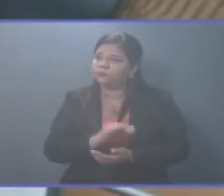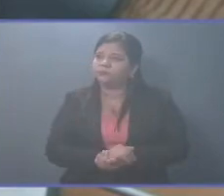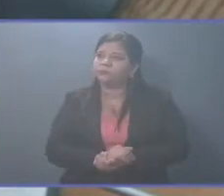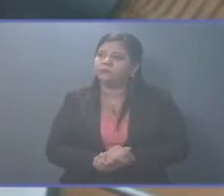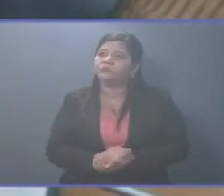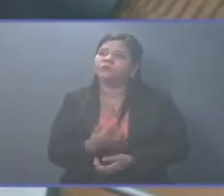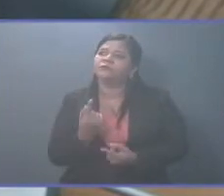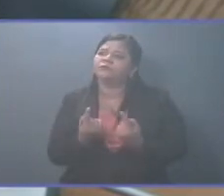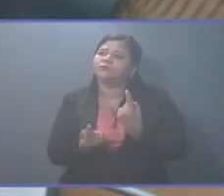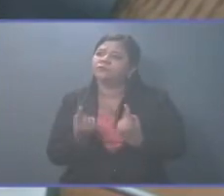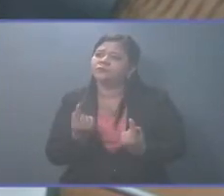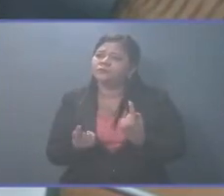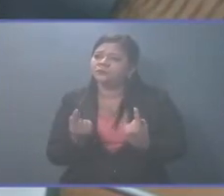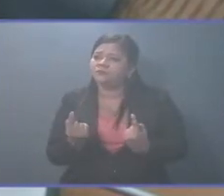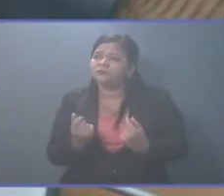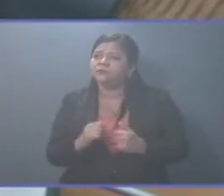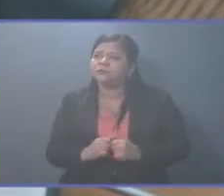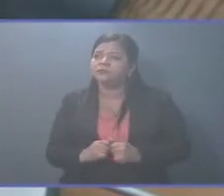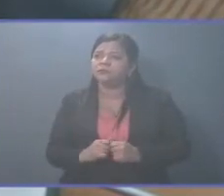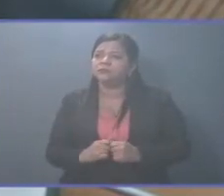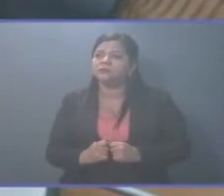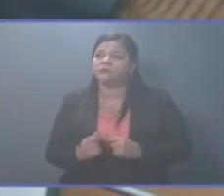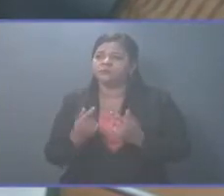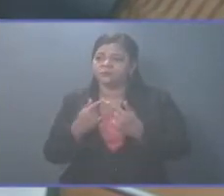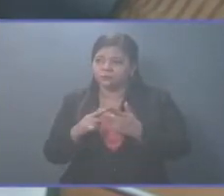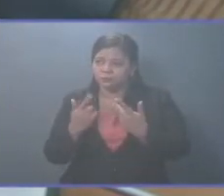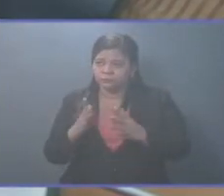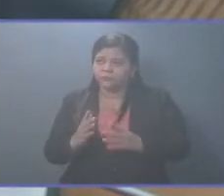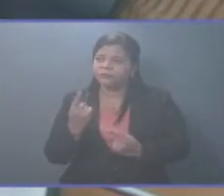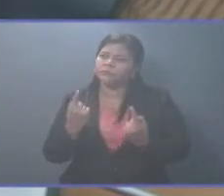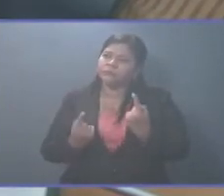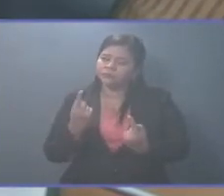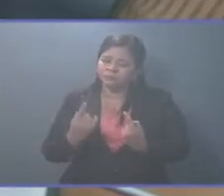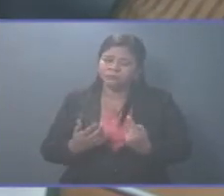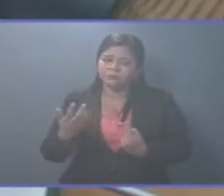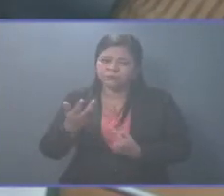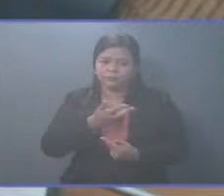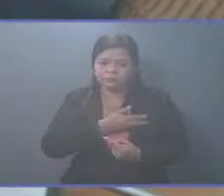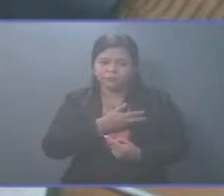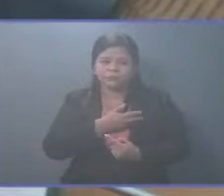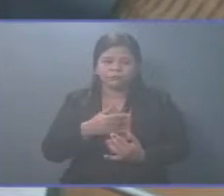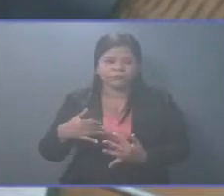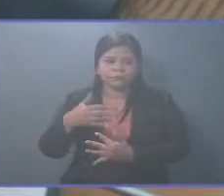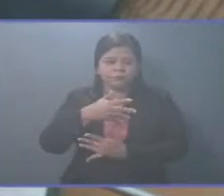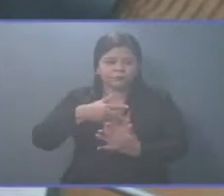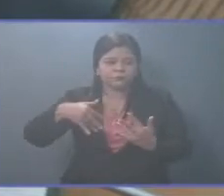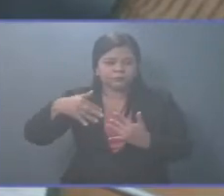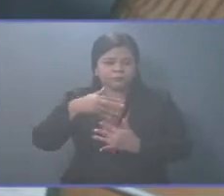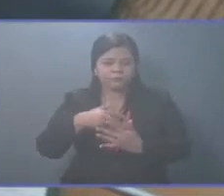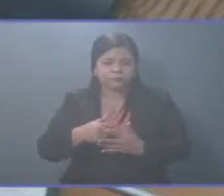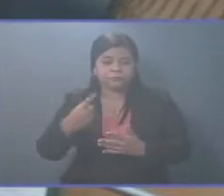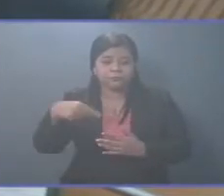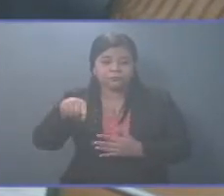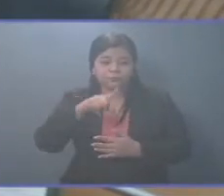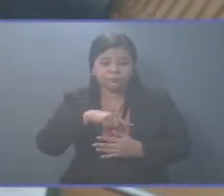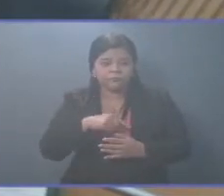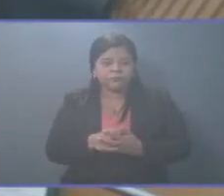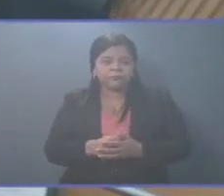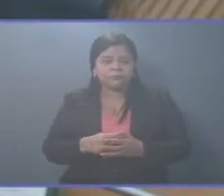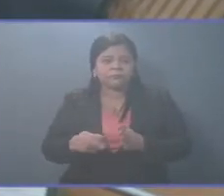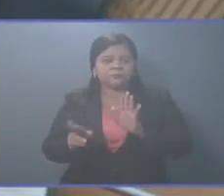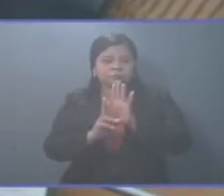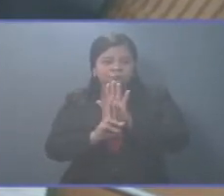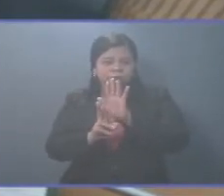cuál ha sido la interacción que han tenido ustedes como representantes del